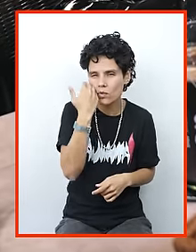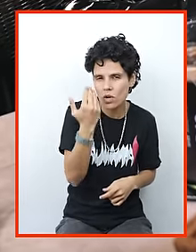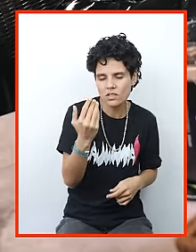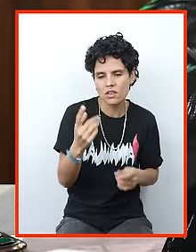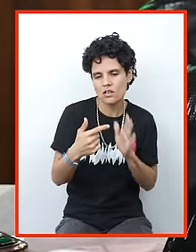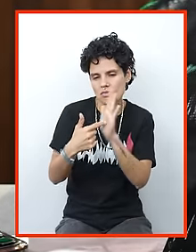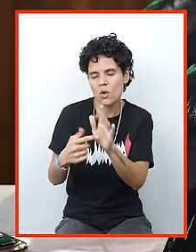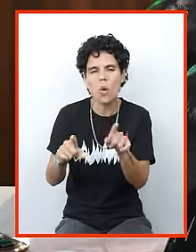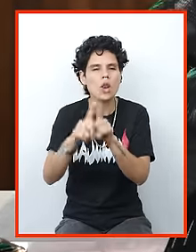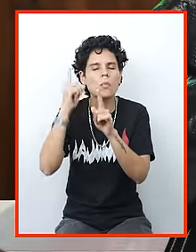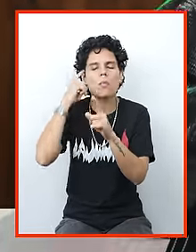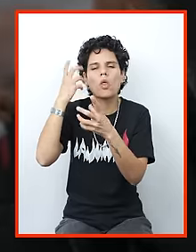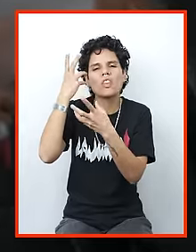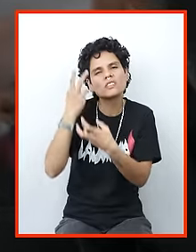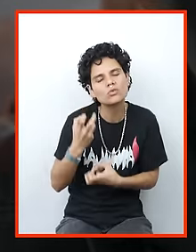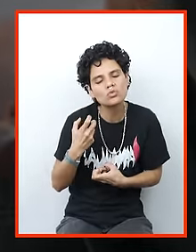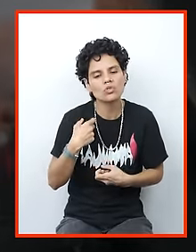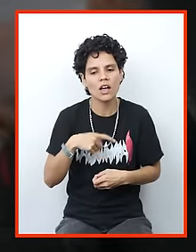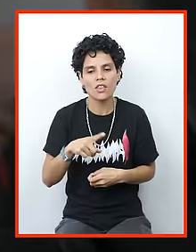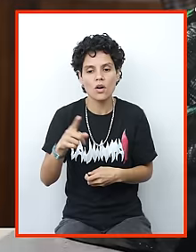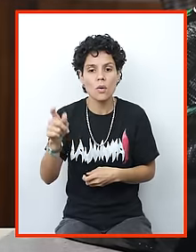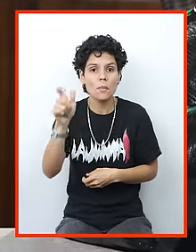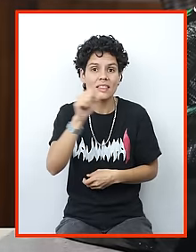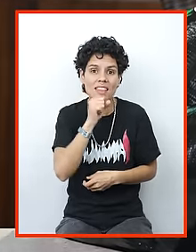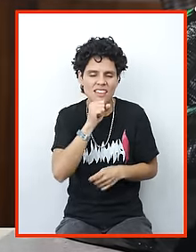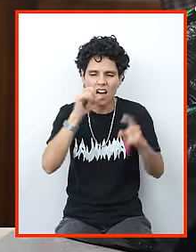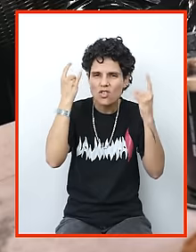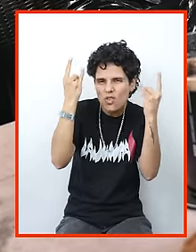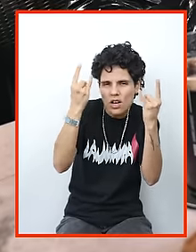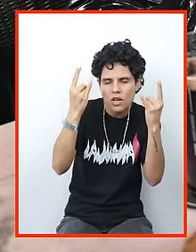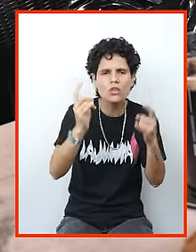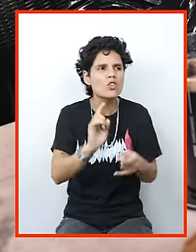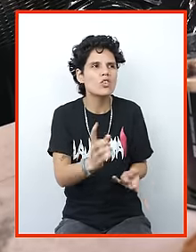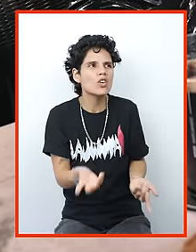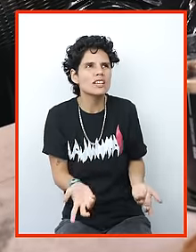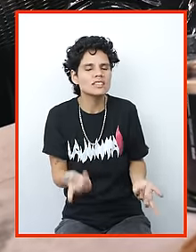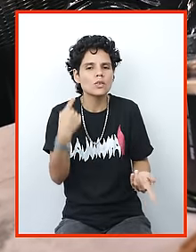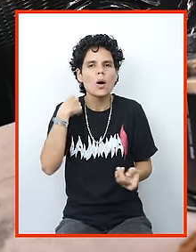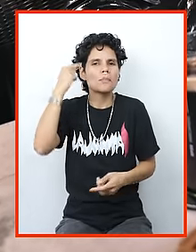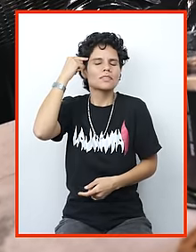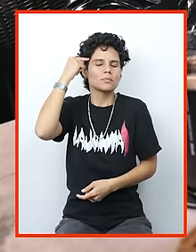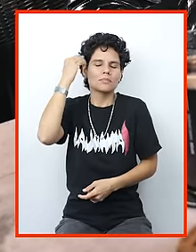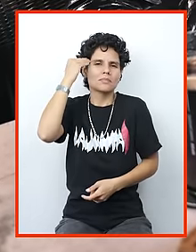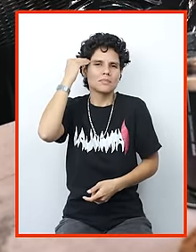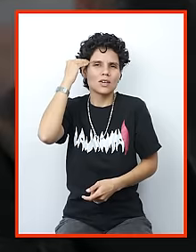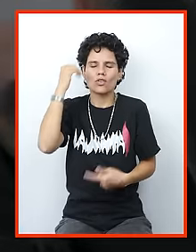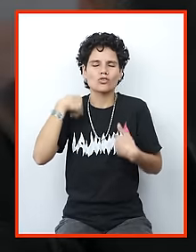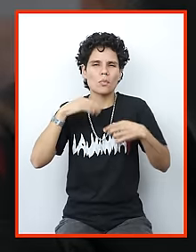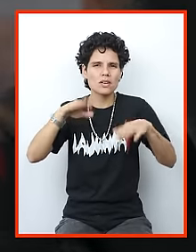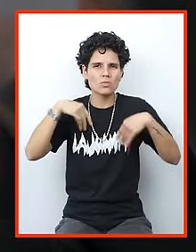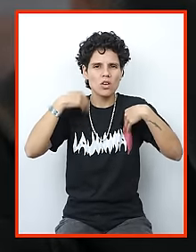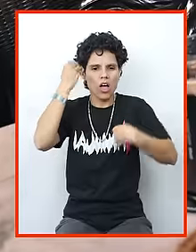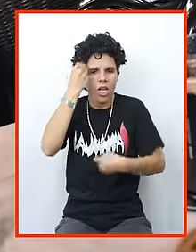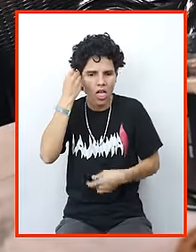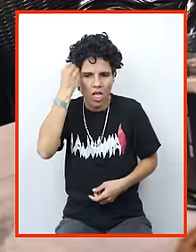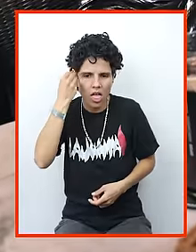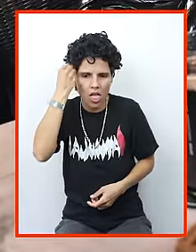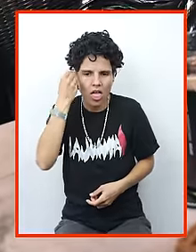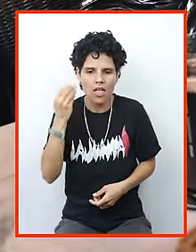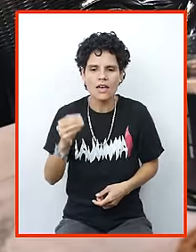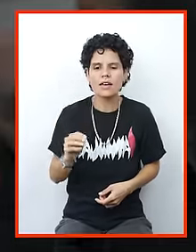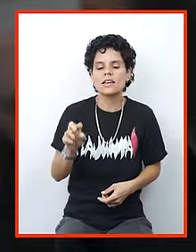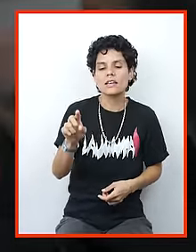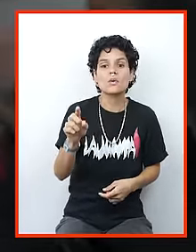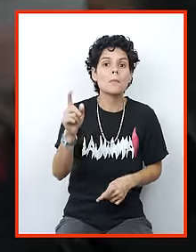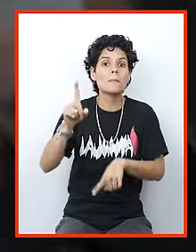enojar, no sé cómo. Que se iba a desilusionar, que... Claro, y... ¿Era rockero tu tata? O sea, tampoco tan así, pero era como un pensamiento mío, como que yo me atrapé. Y un día me dice